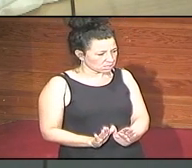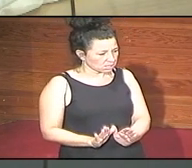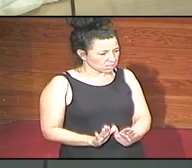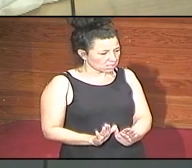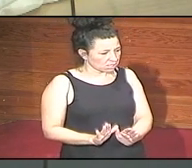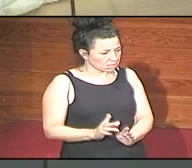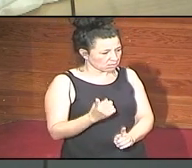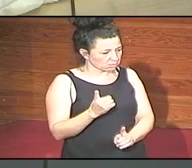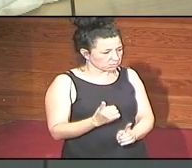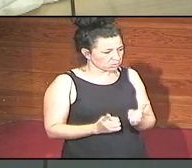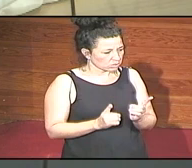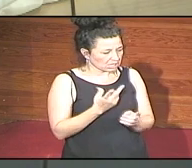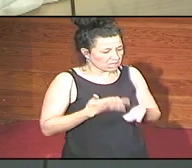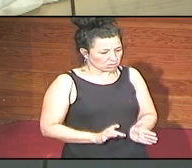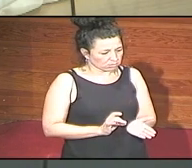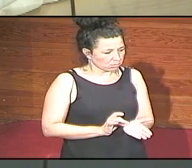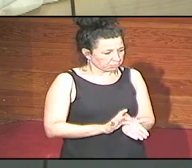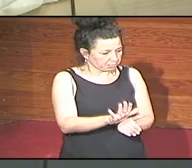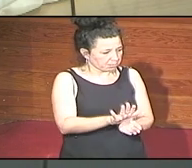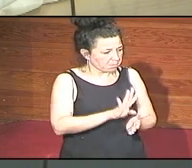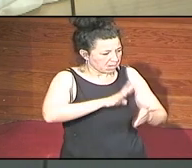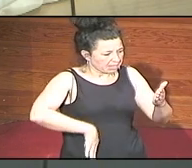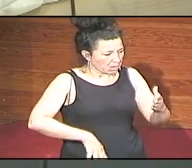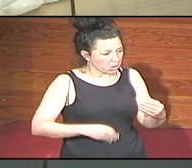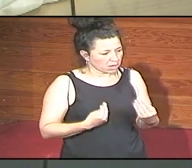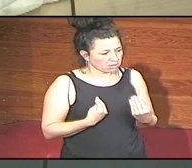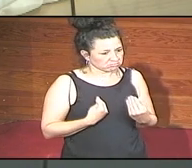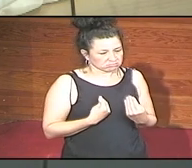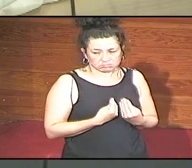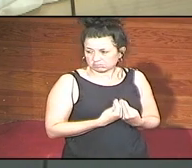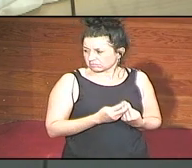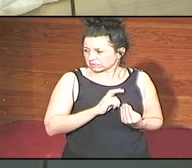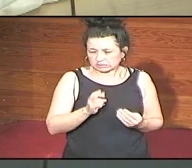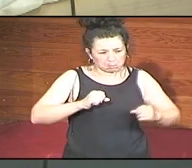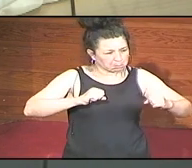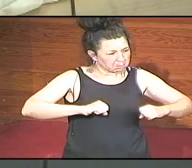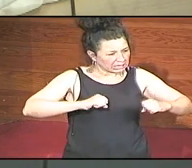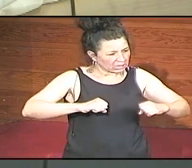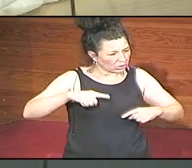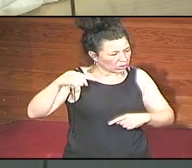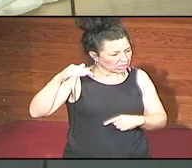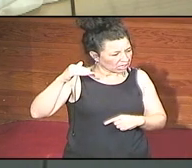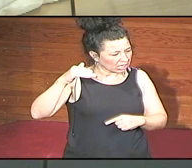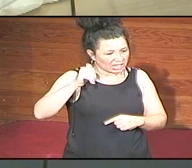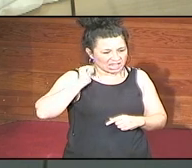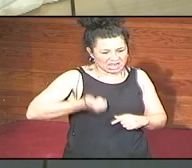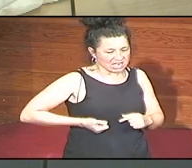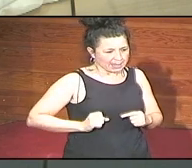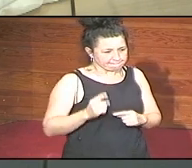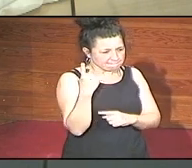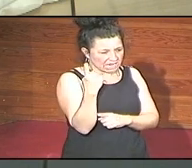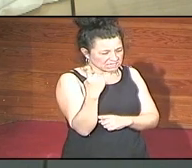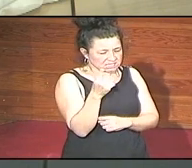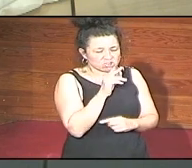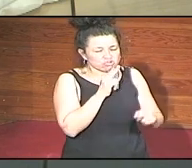exiliada la cómo se llamarán bueno la más rica grava me sale el nombre pero me va a